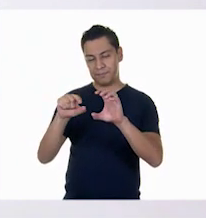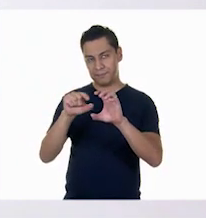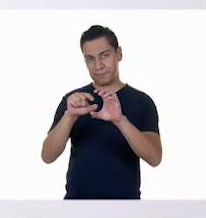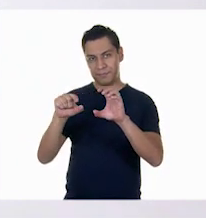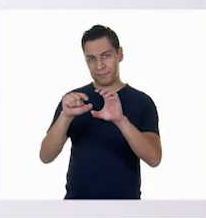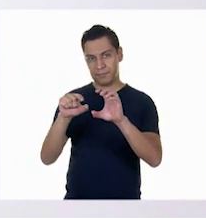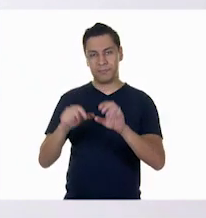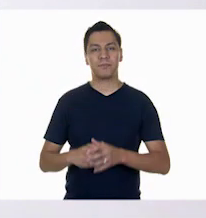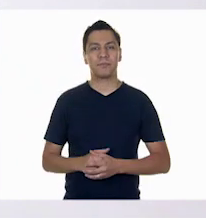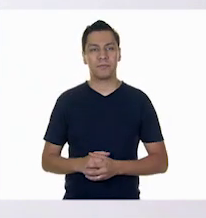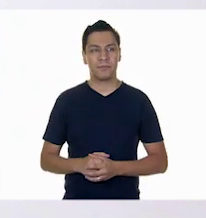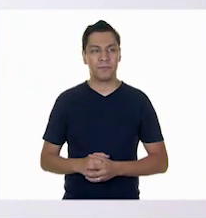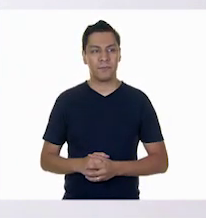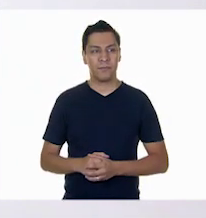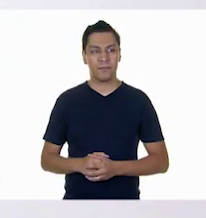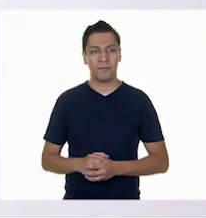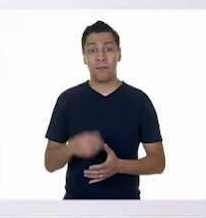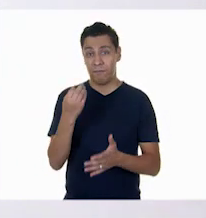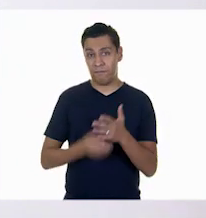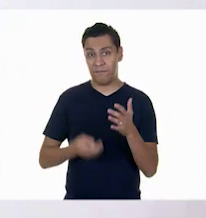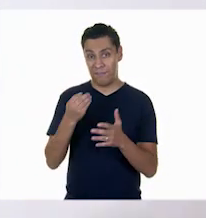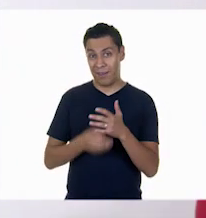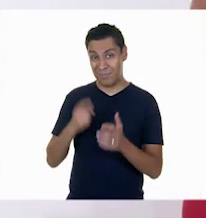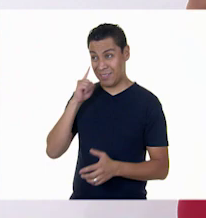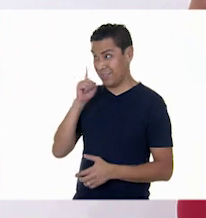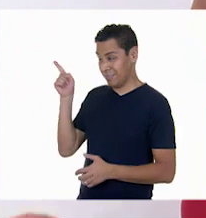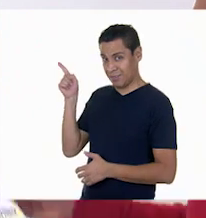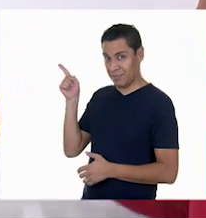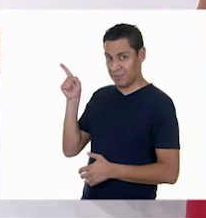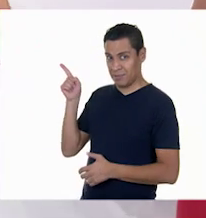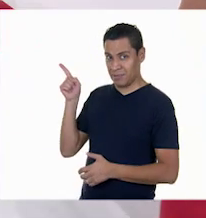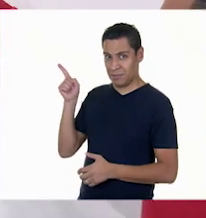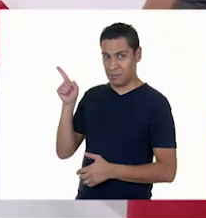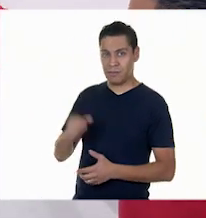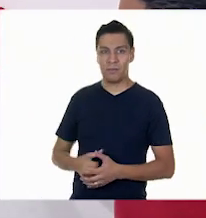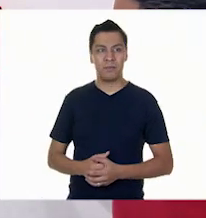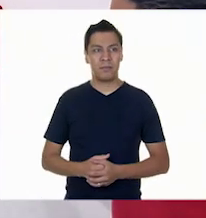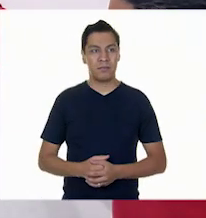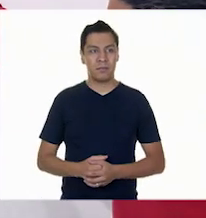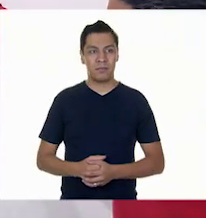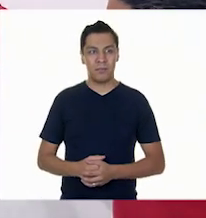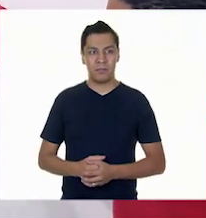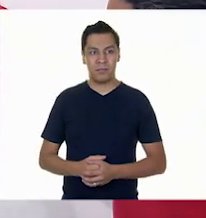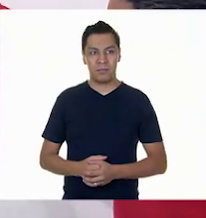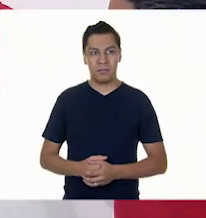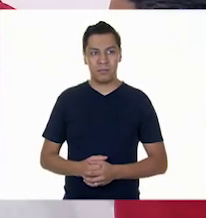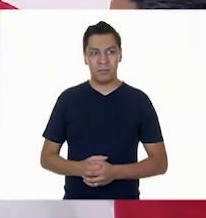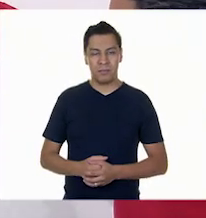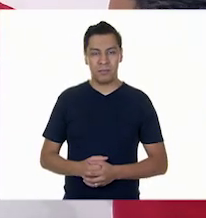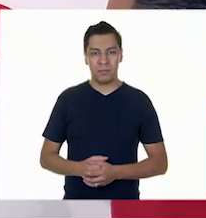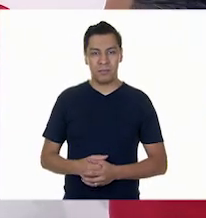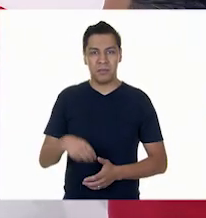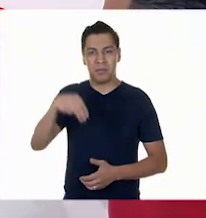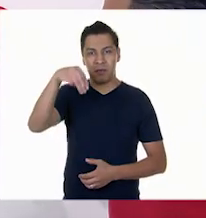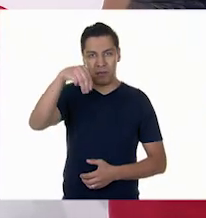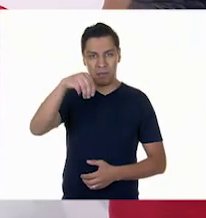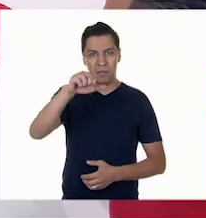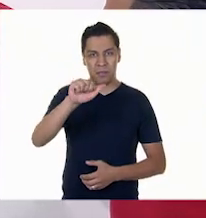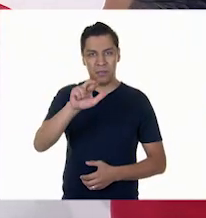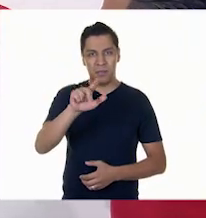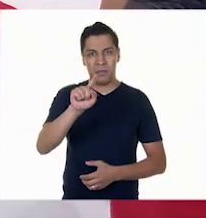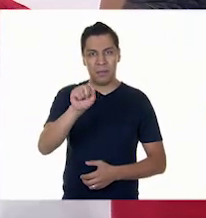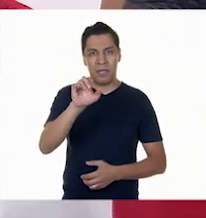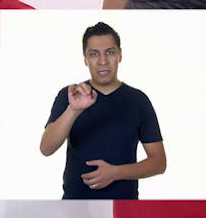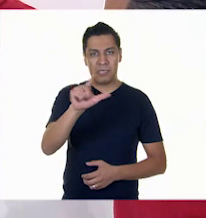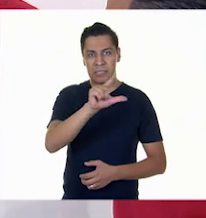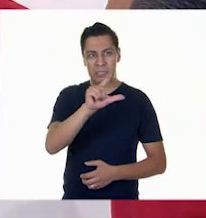tímpano, el yunque, el estribo y martillo. Muy bien. Bueno, voy a pegarlo aquí, maestra. Sí. Y ahorita señalamos